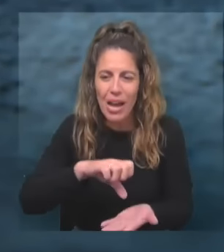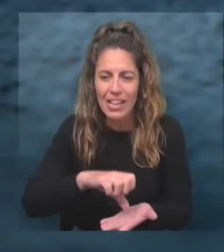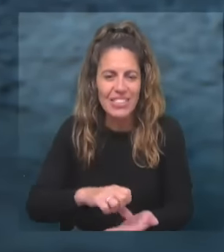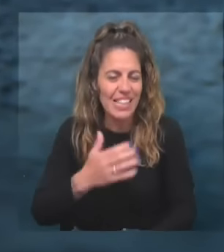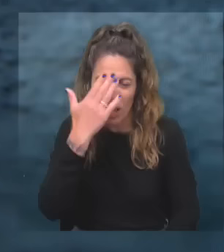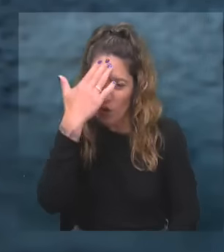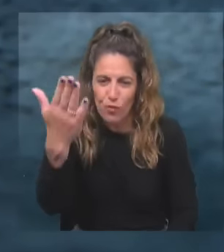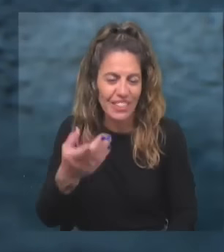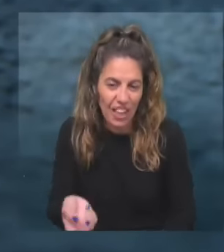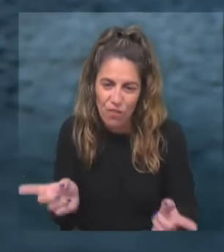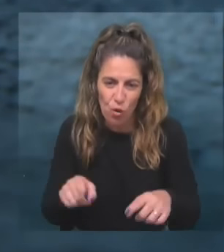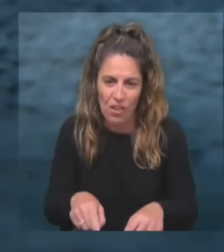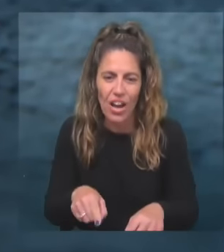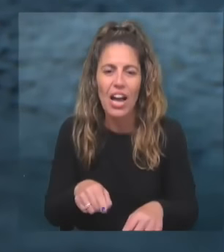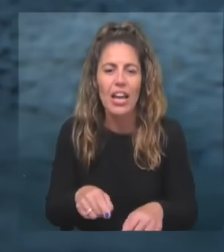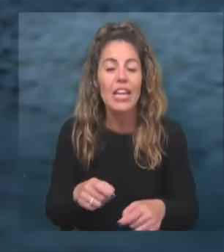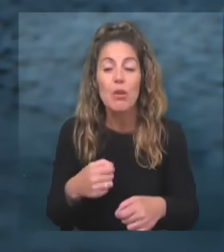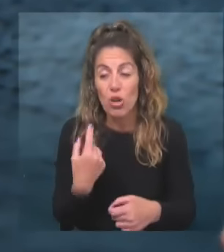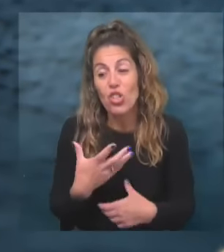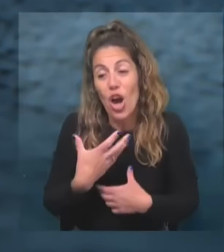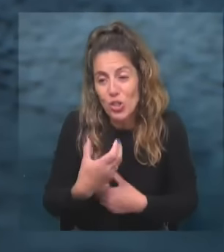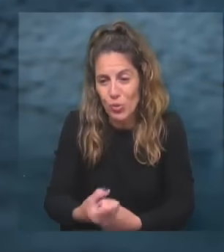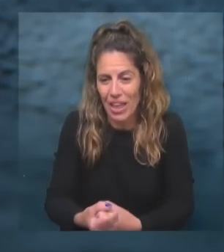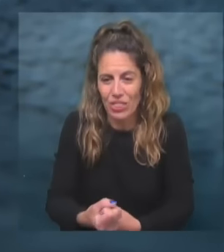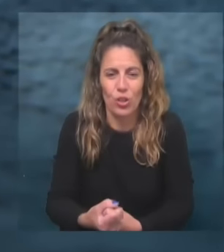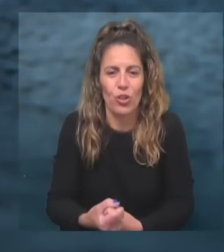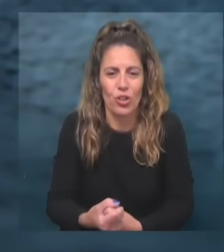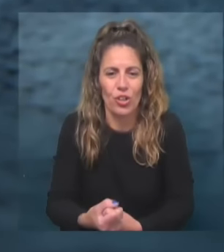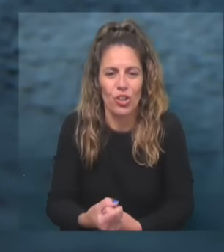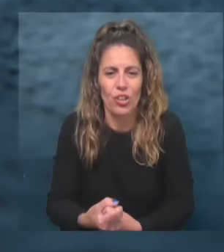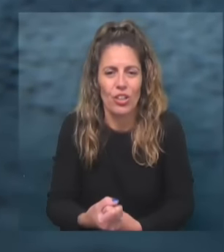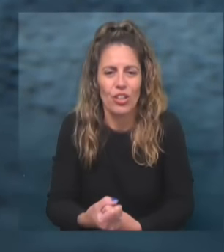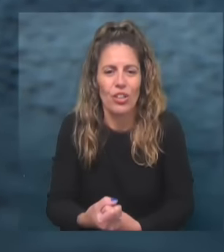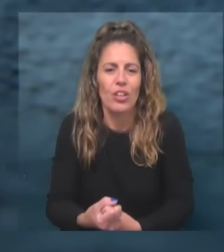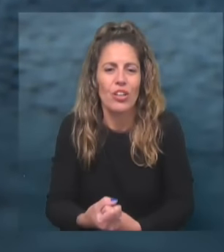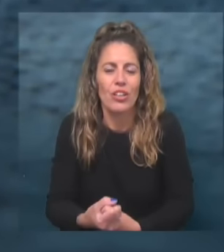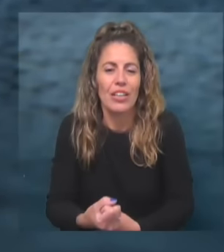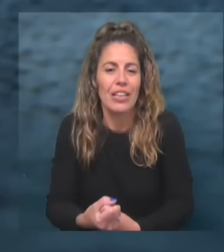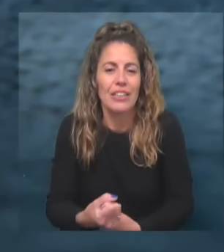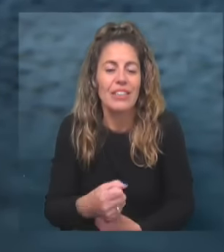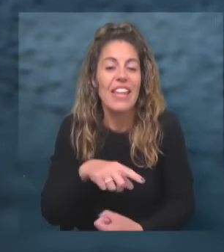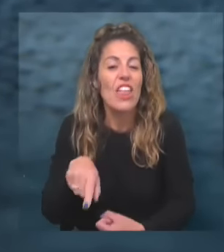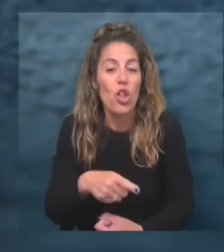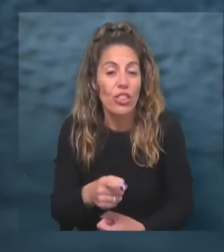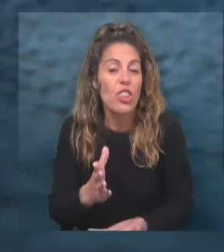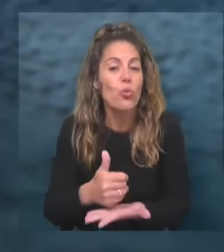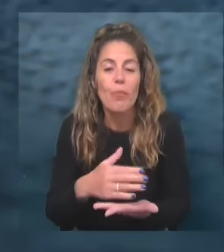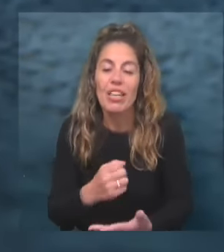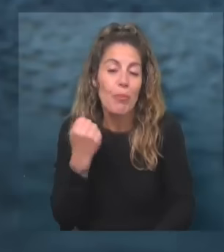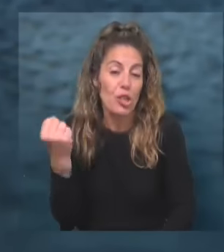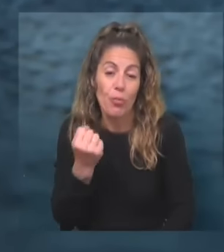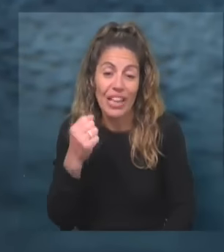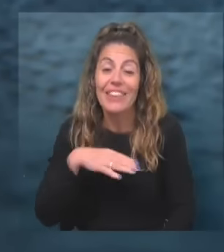Frente Amplio vuelva, y en ese sentido estamos ayudando, ¿no? Es decir, desde un departamento clave que es Canelones.